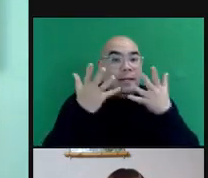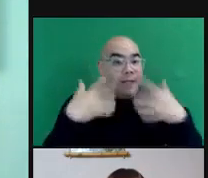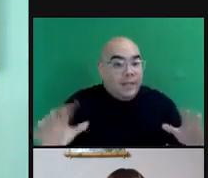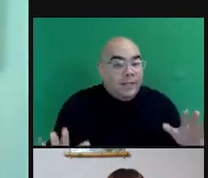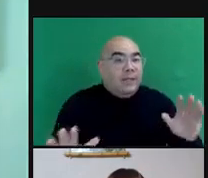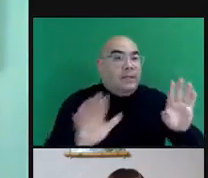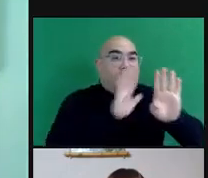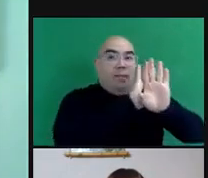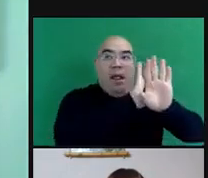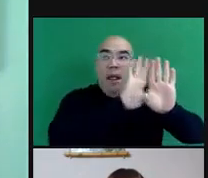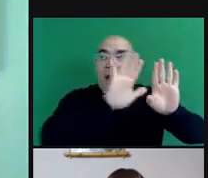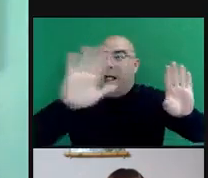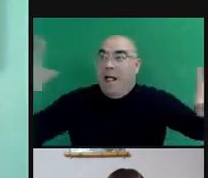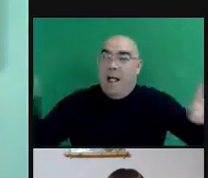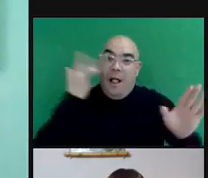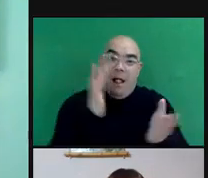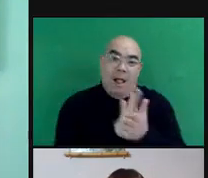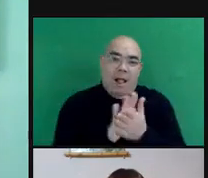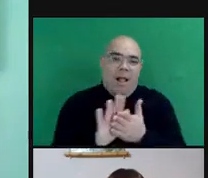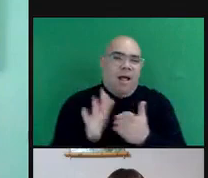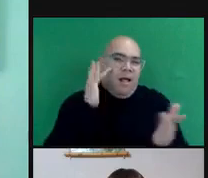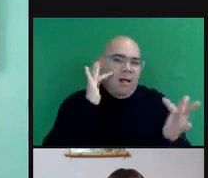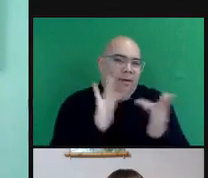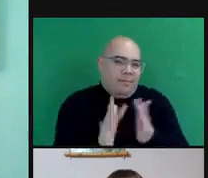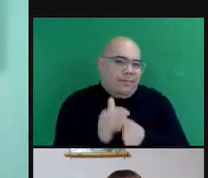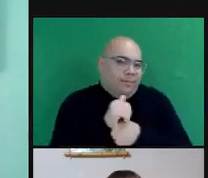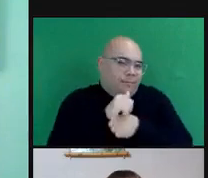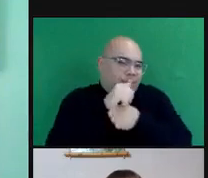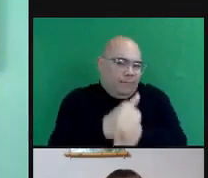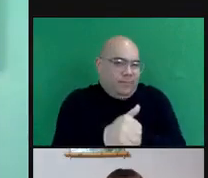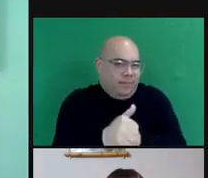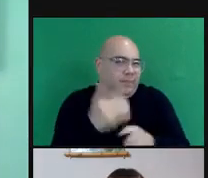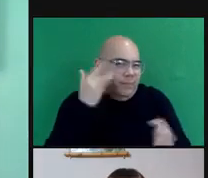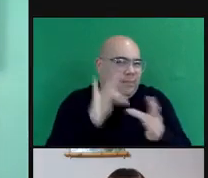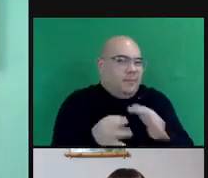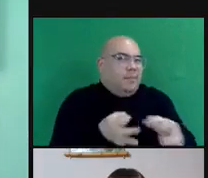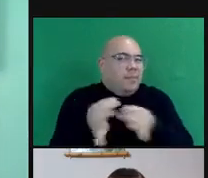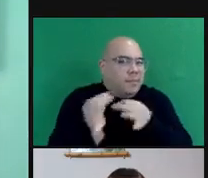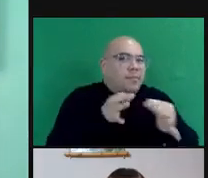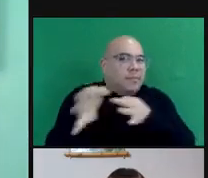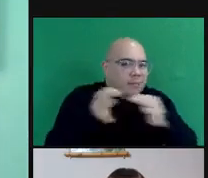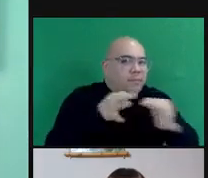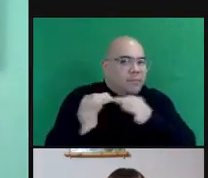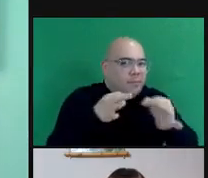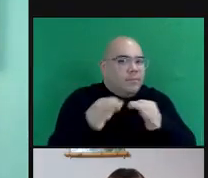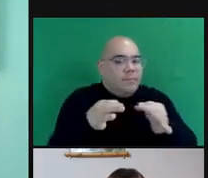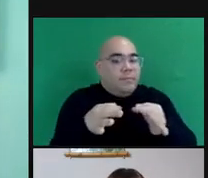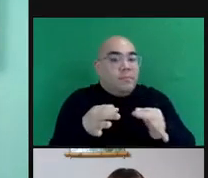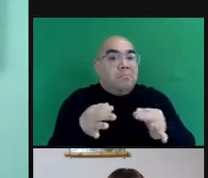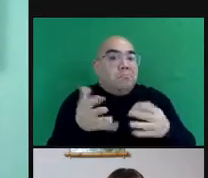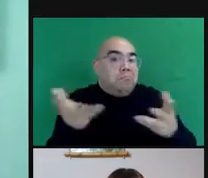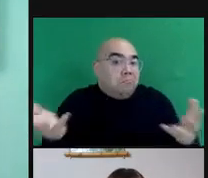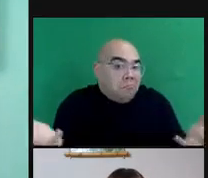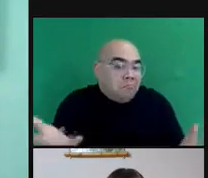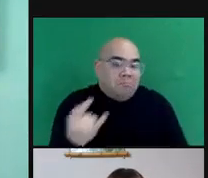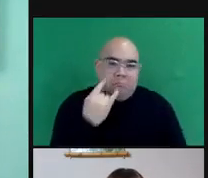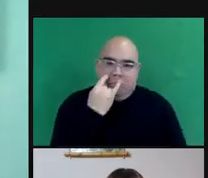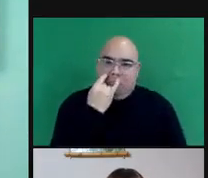limpiezas, de acuerdo pues con los métodos que se explicaron aquí, sería interesante